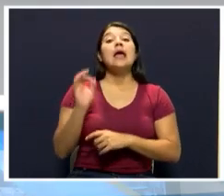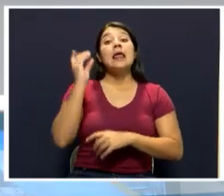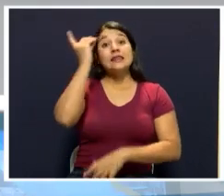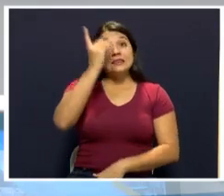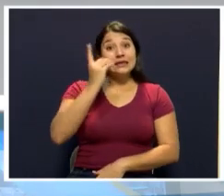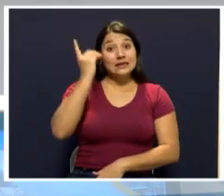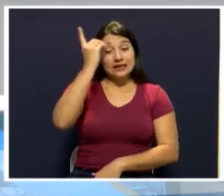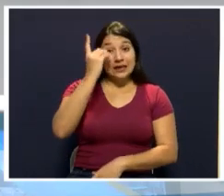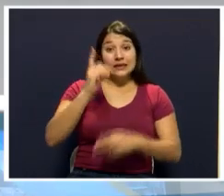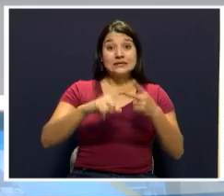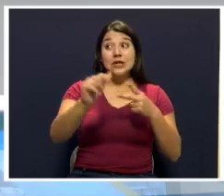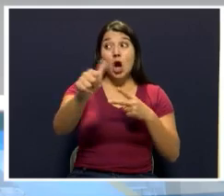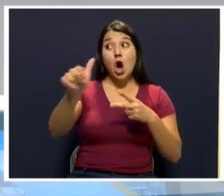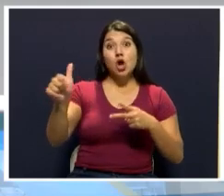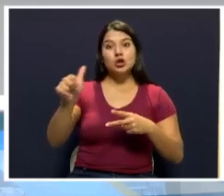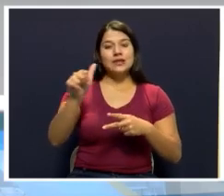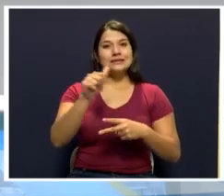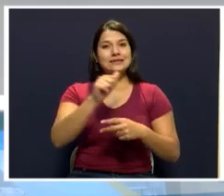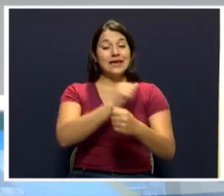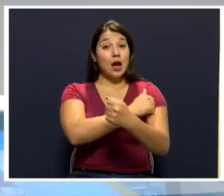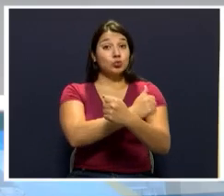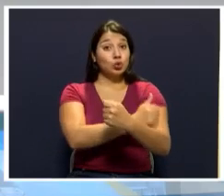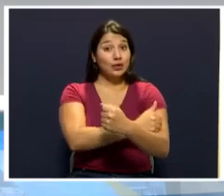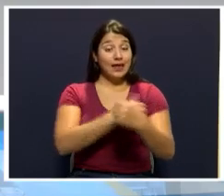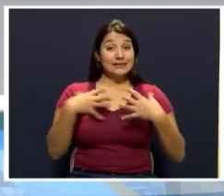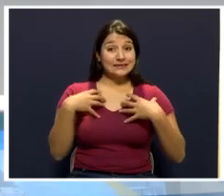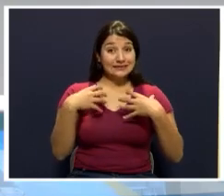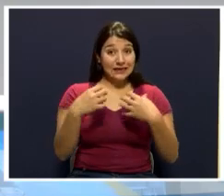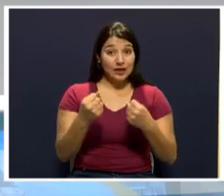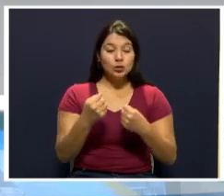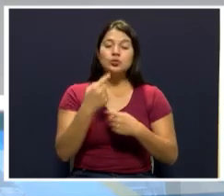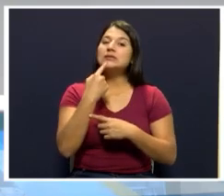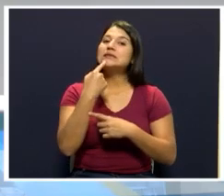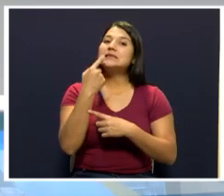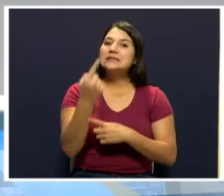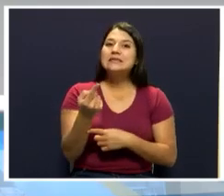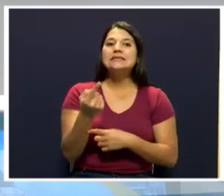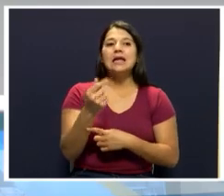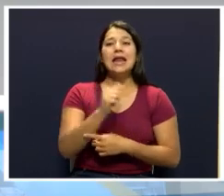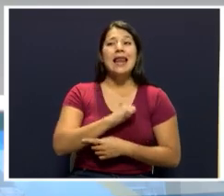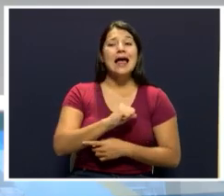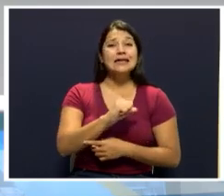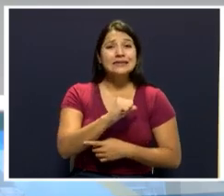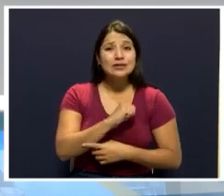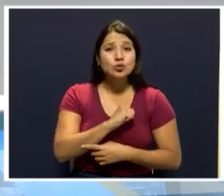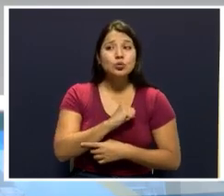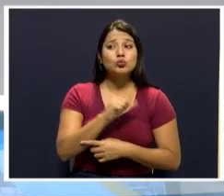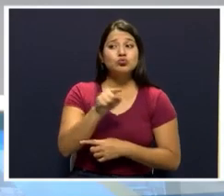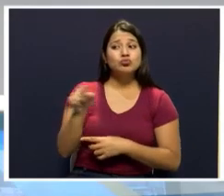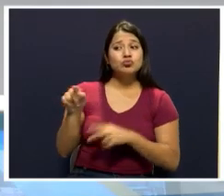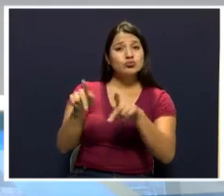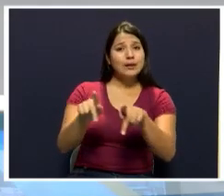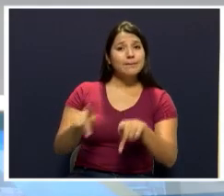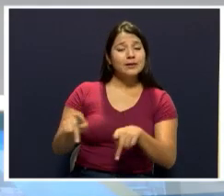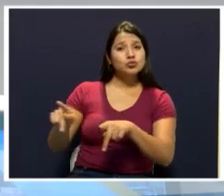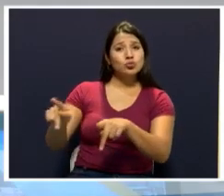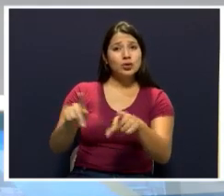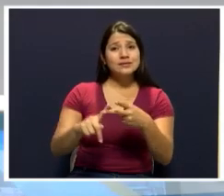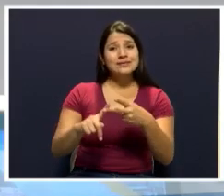y el resto de las autoridades sanitarias señalan que el comportamiento de los ciudadanos y lograr sostener